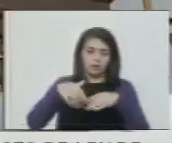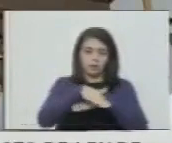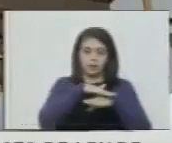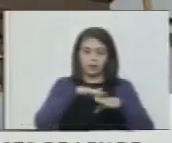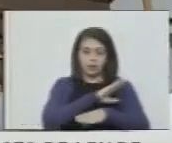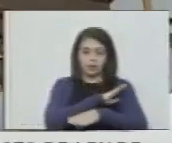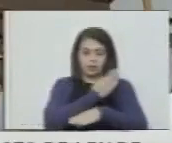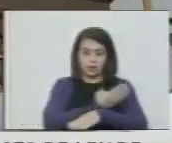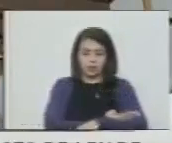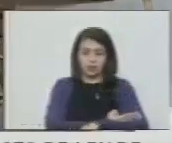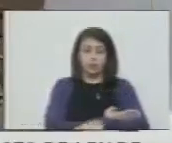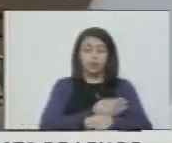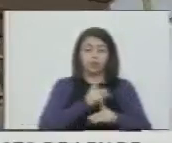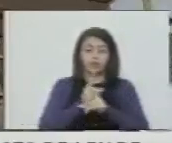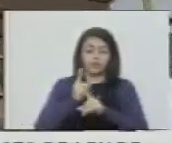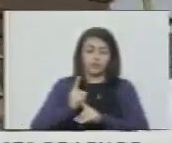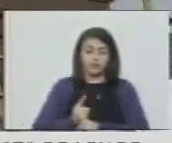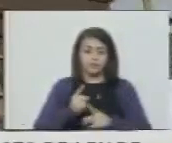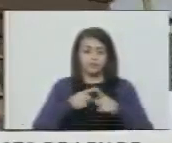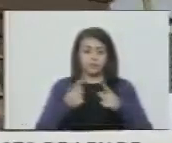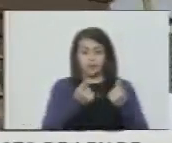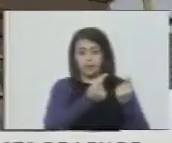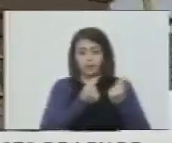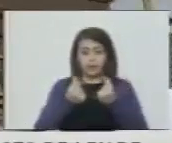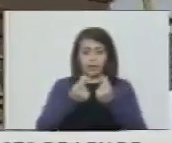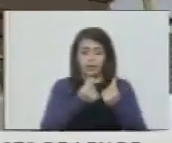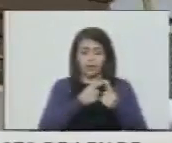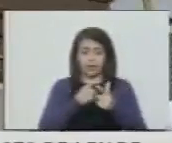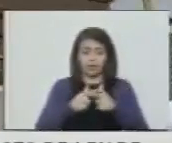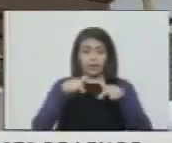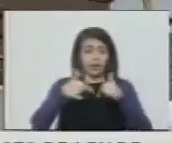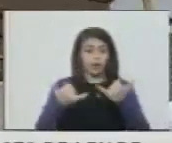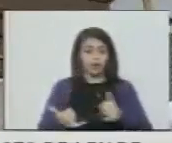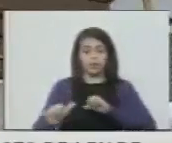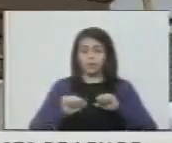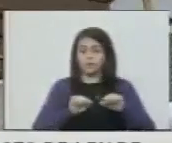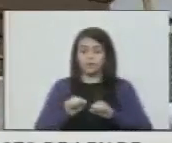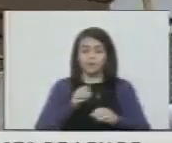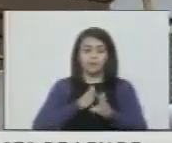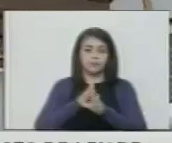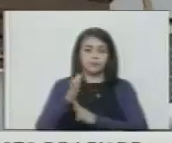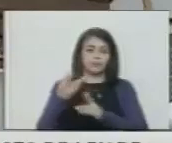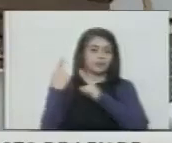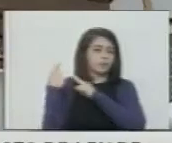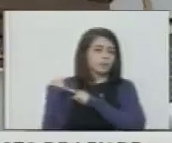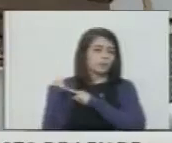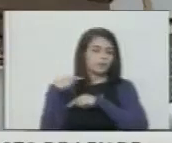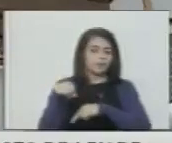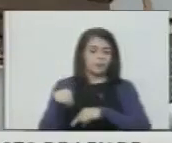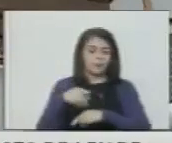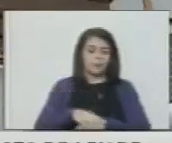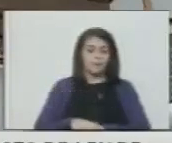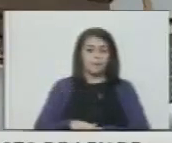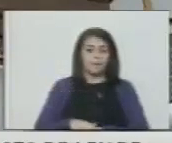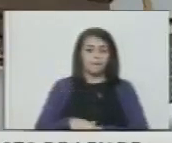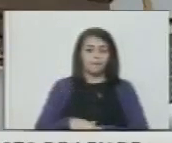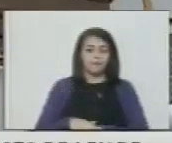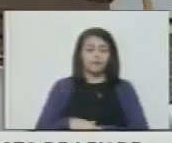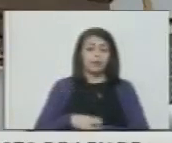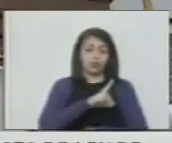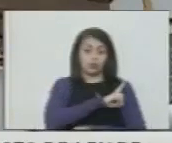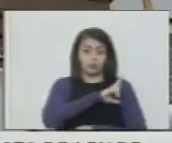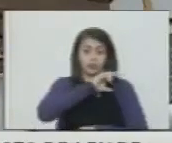Ministerio del Poder Popular con competencia en materia de finanzas, que actuará bajo la dirección y responsabilidad del o